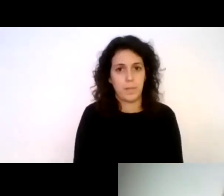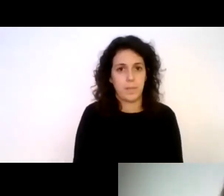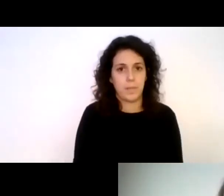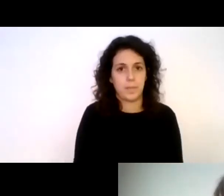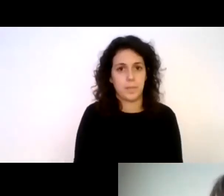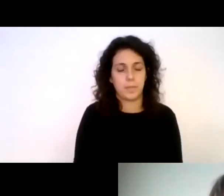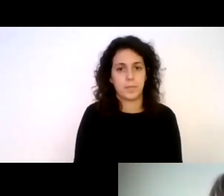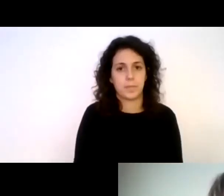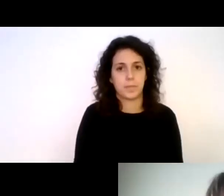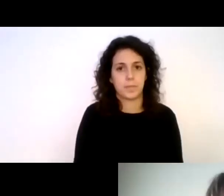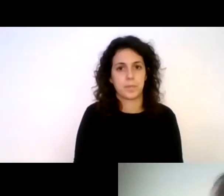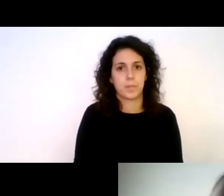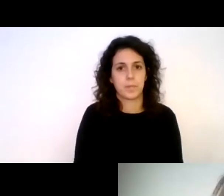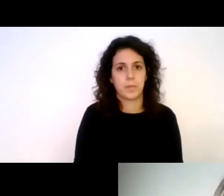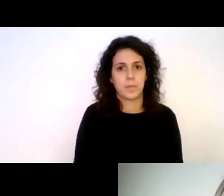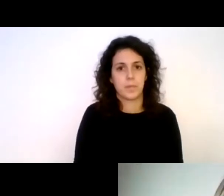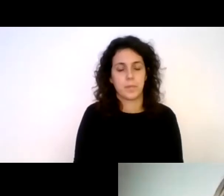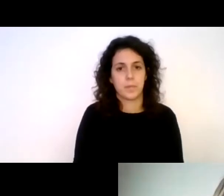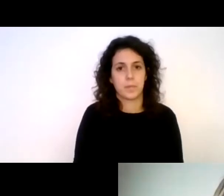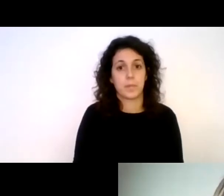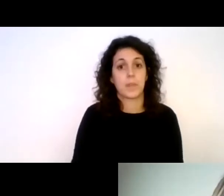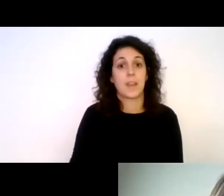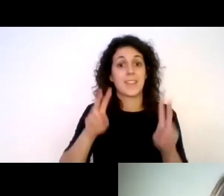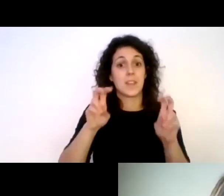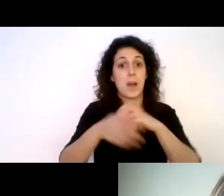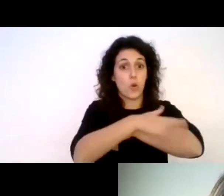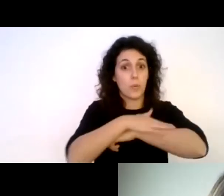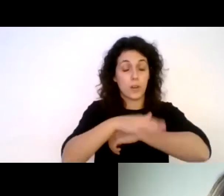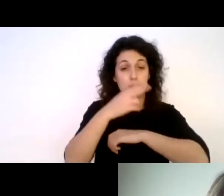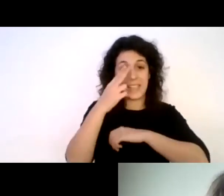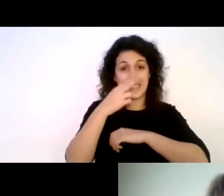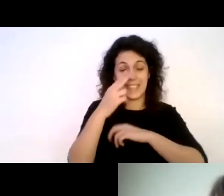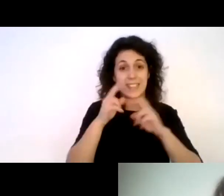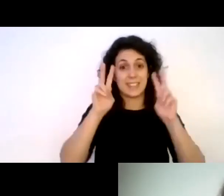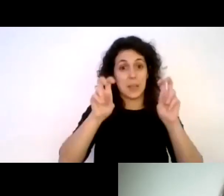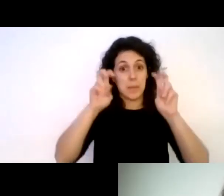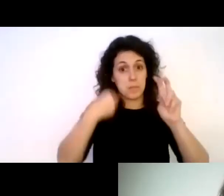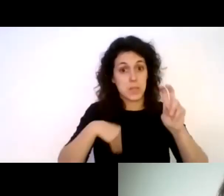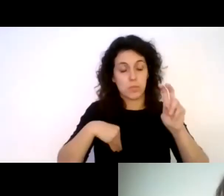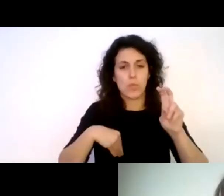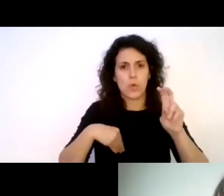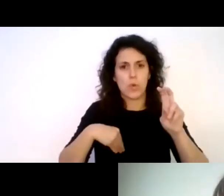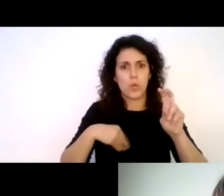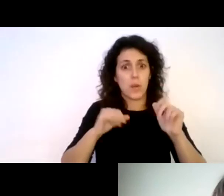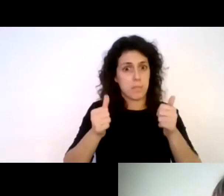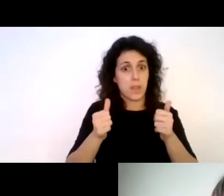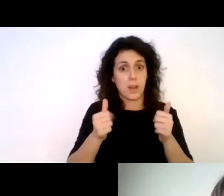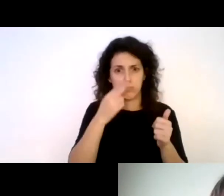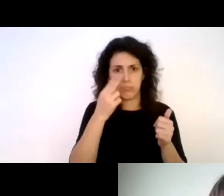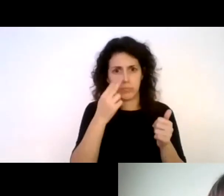¿Cómo consiguió que los gobiernos se interesasen en este tema? Porque es una cuestión muy